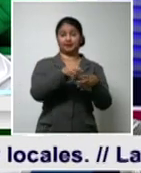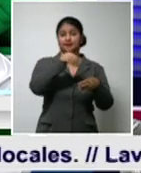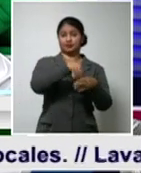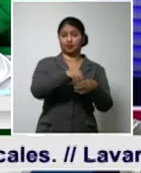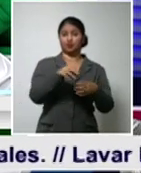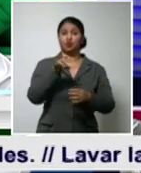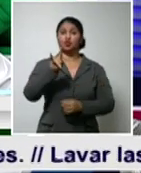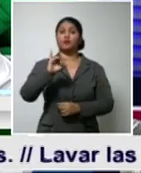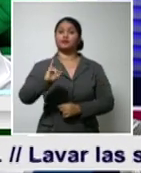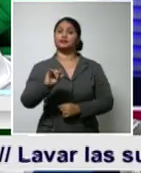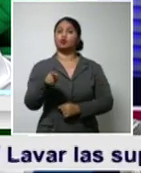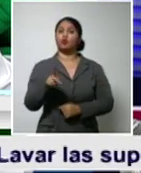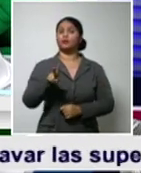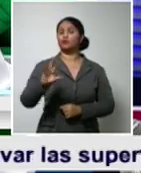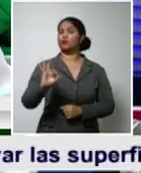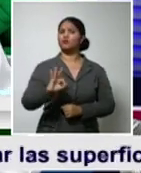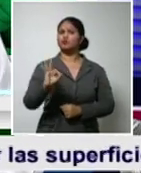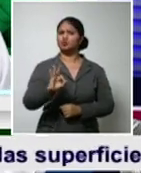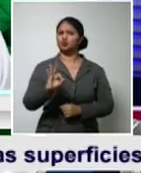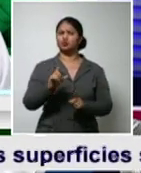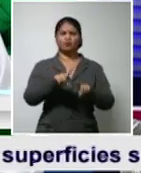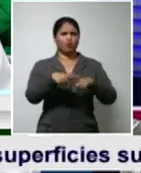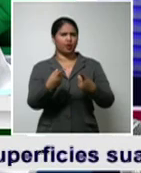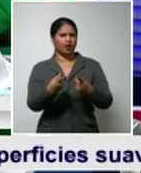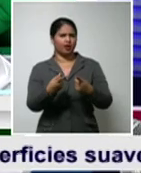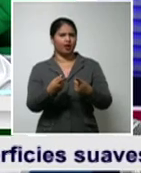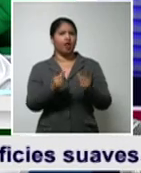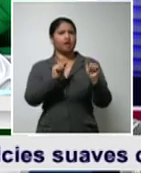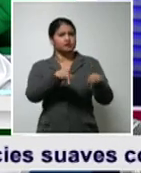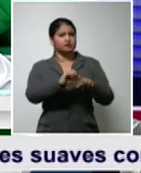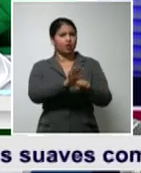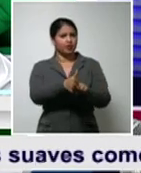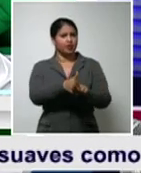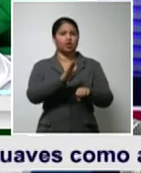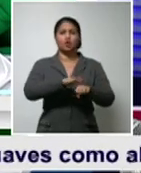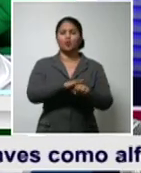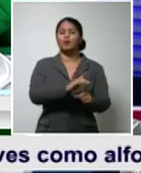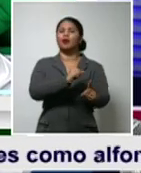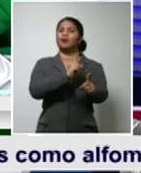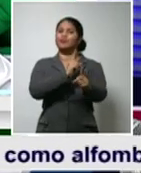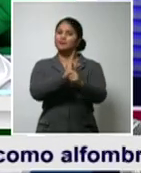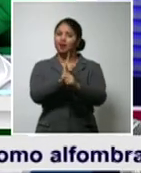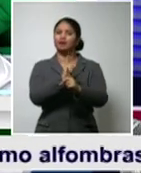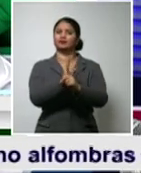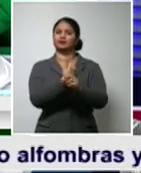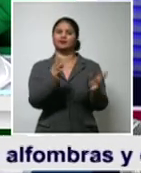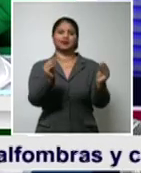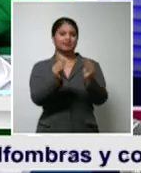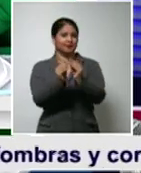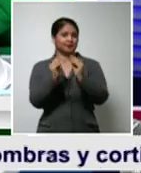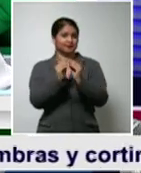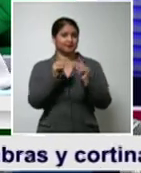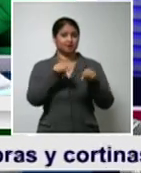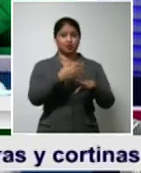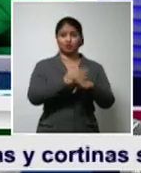96,2% eran contactos de casos confirmados. Esto hace que en el acumulado ya